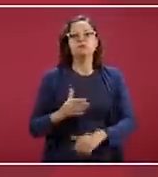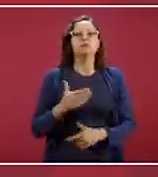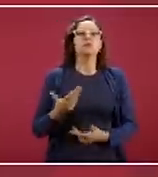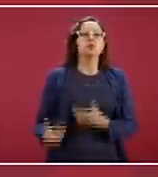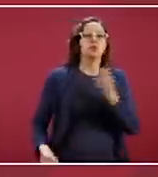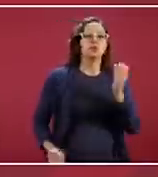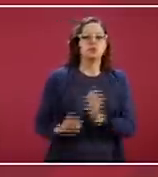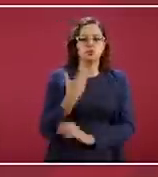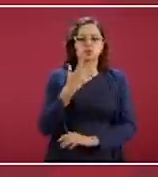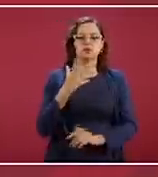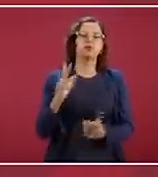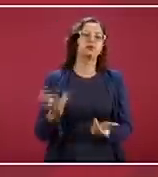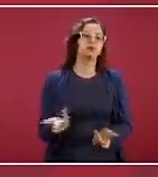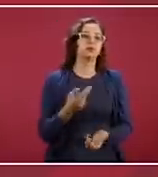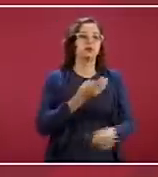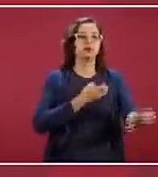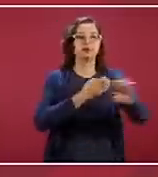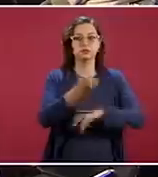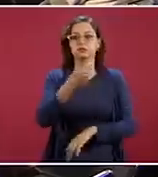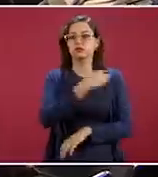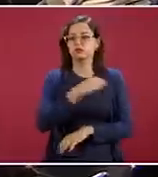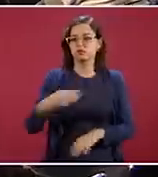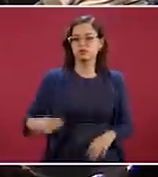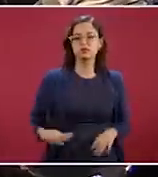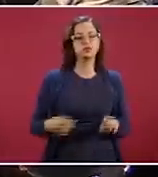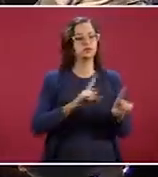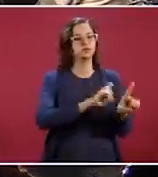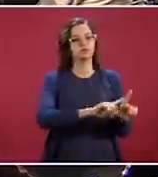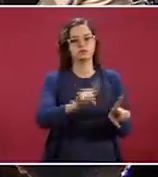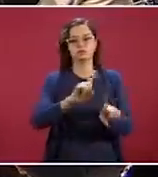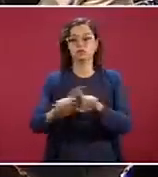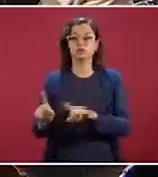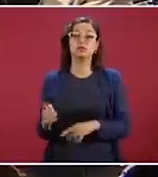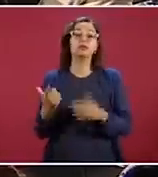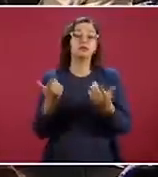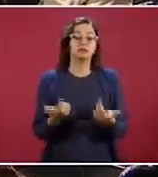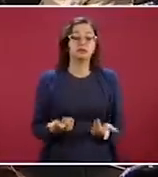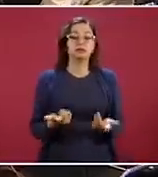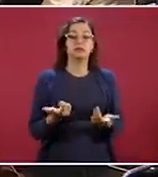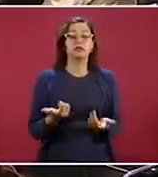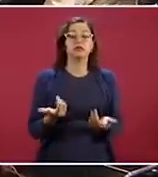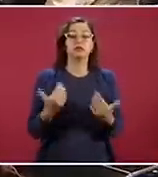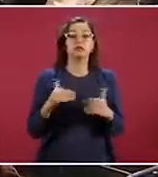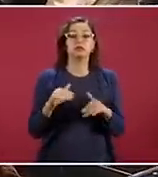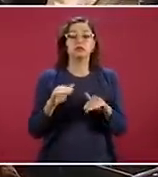Las finanzas de los estados y de los municipios en